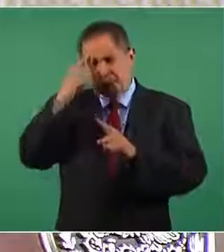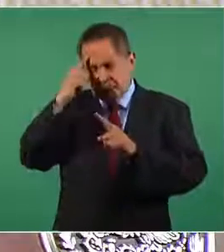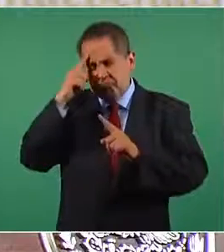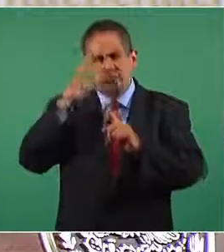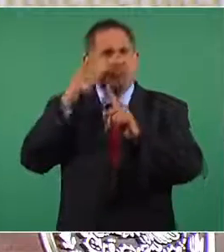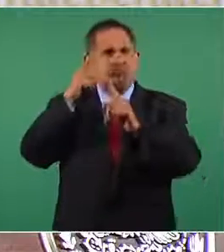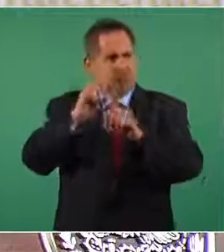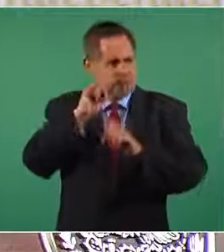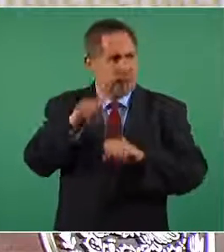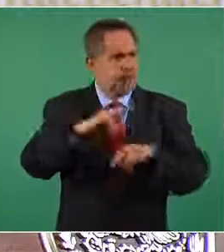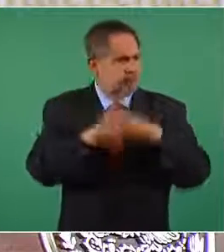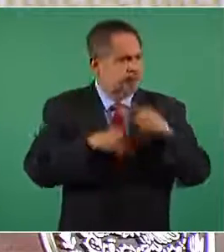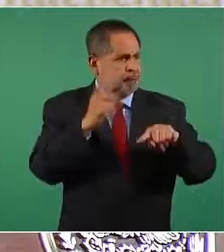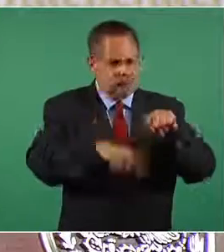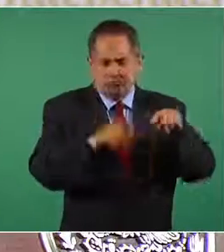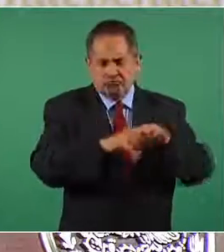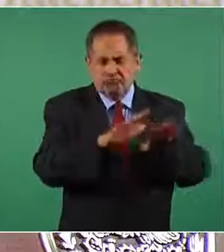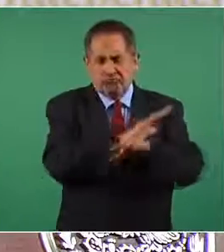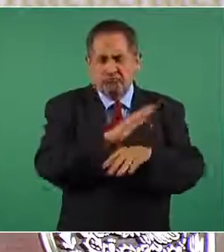fue